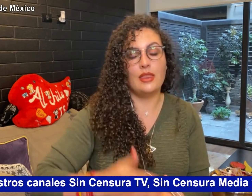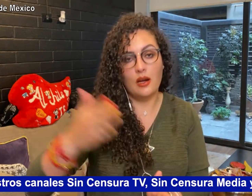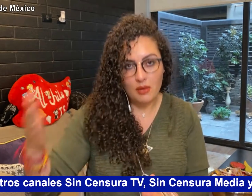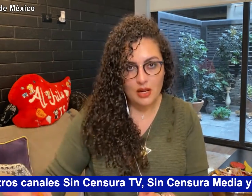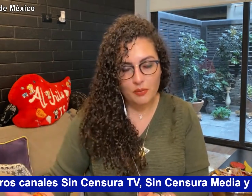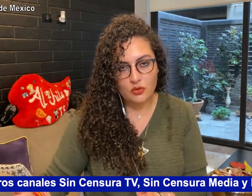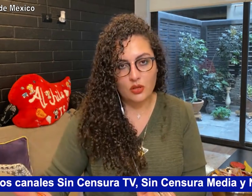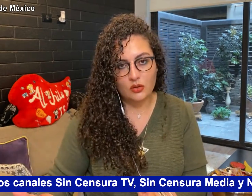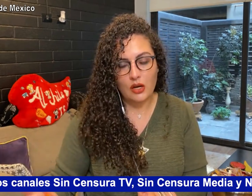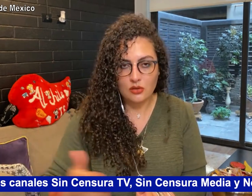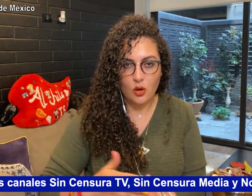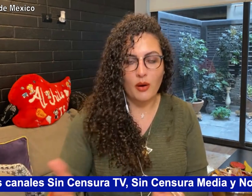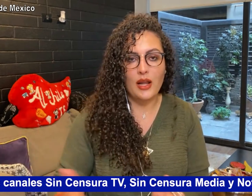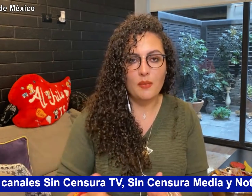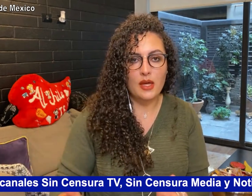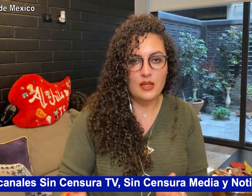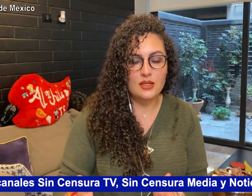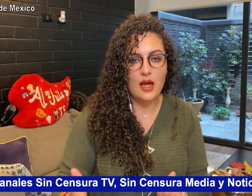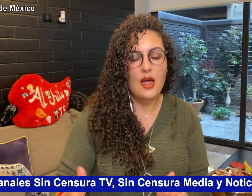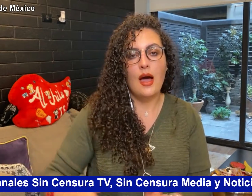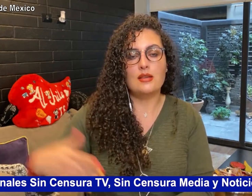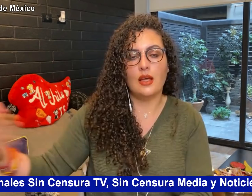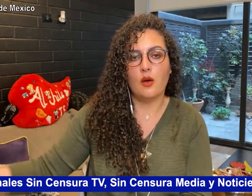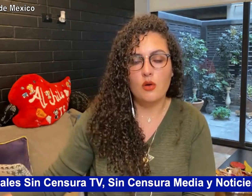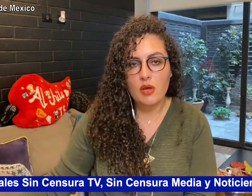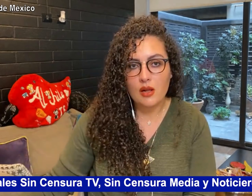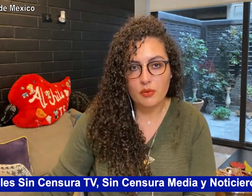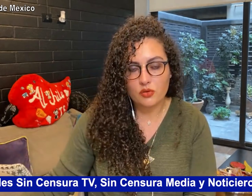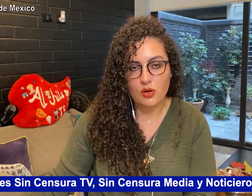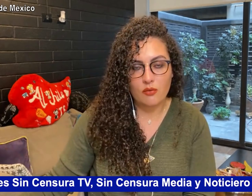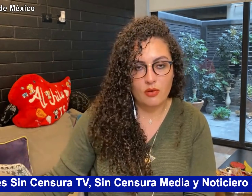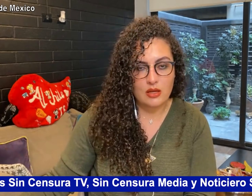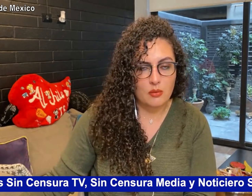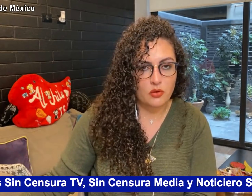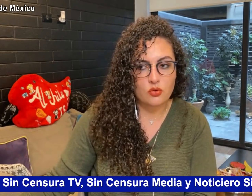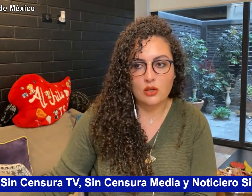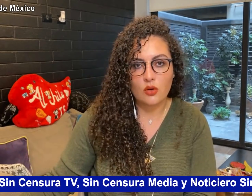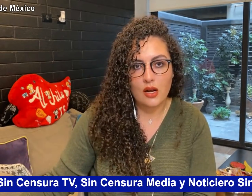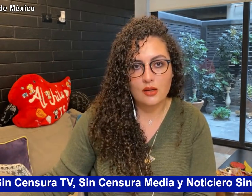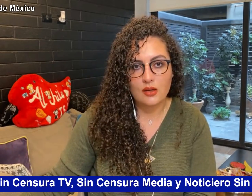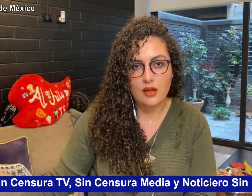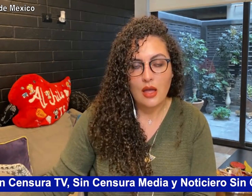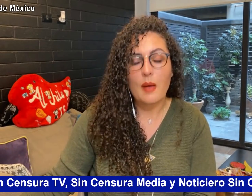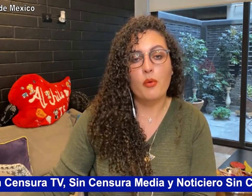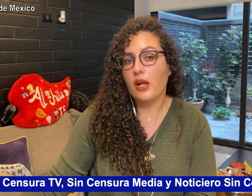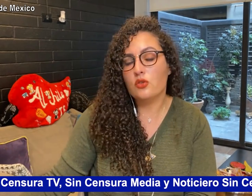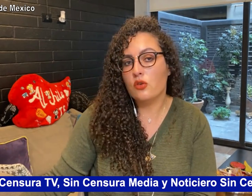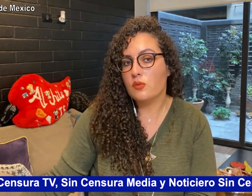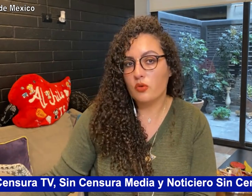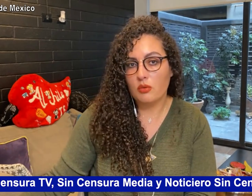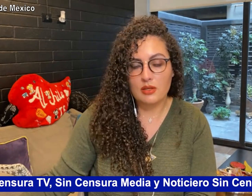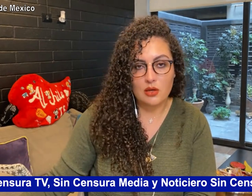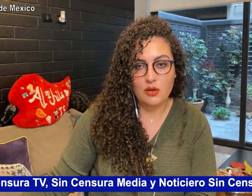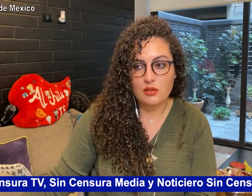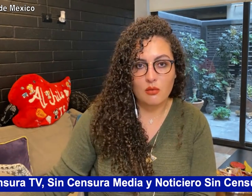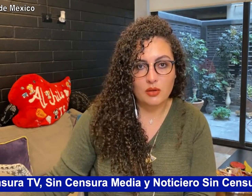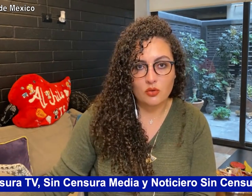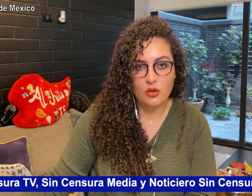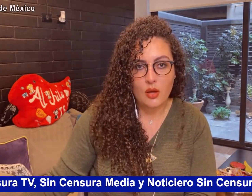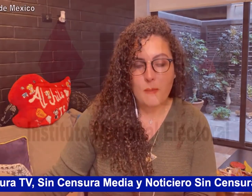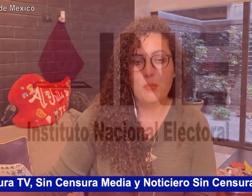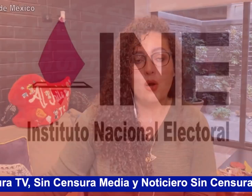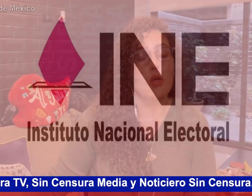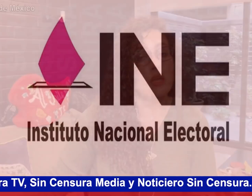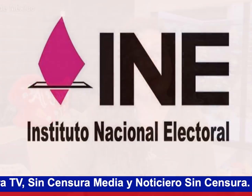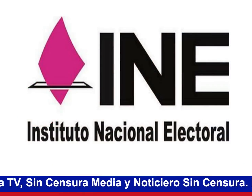hasta que termine el proceso electoral, o sea, cobraría vigencia hasta que culmine el proceso electoral. Por eso no es posible hacerlo en este